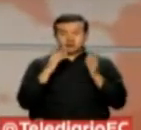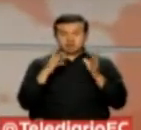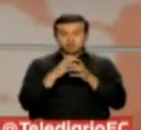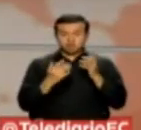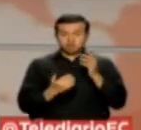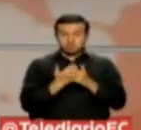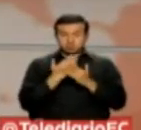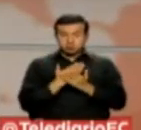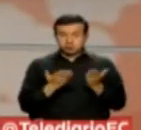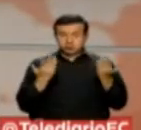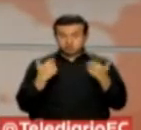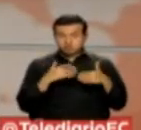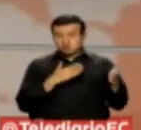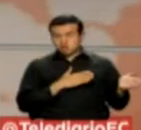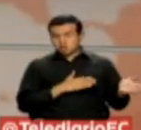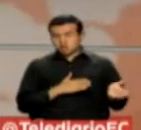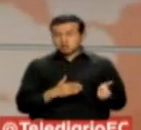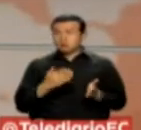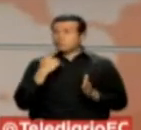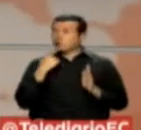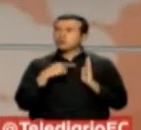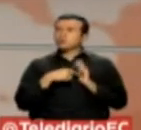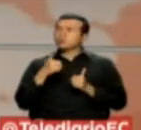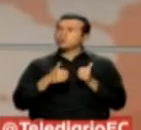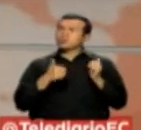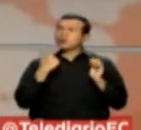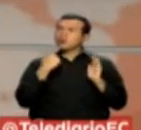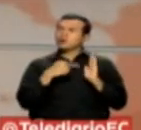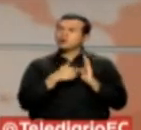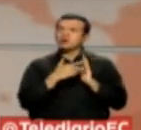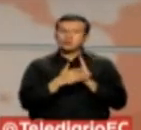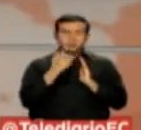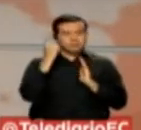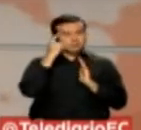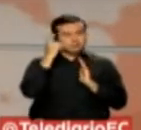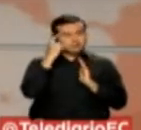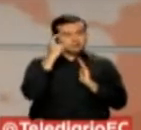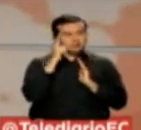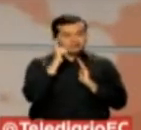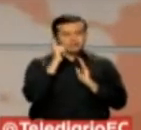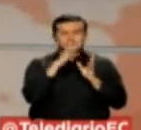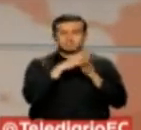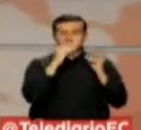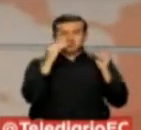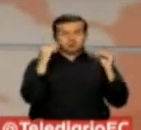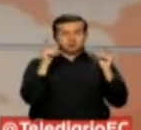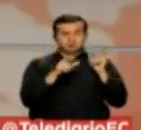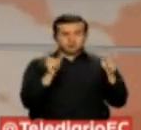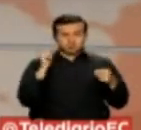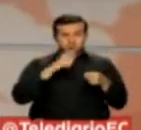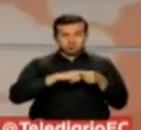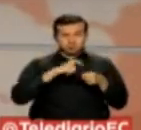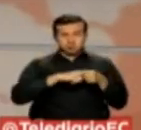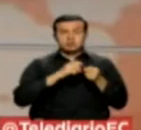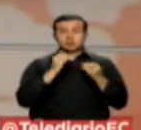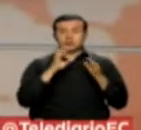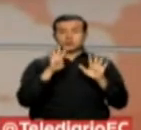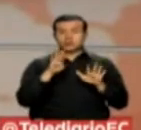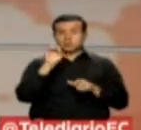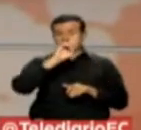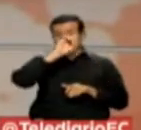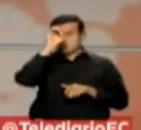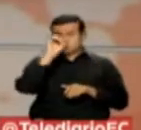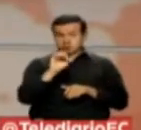nuevos productos en hipotecarios. Tenemos los hipotecarios pensando en esa gran cantidad de afiliados, que son más del